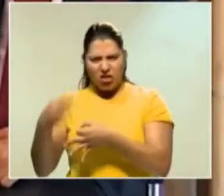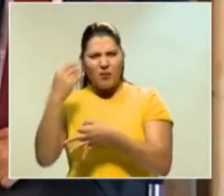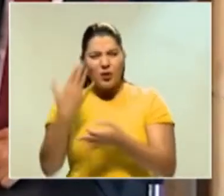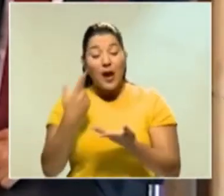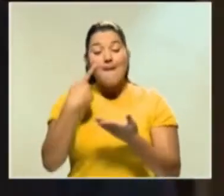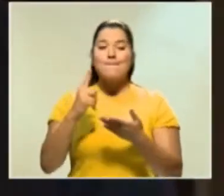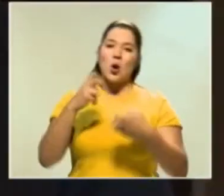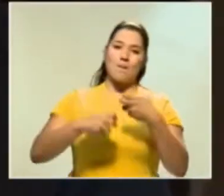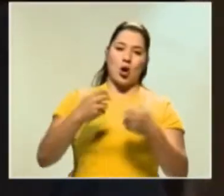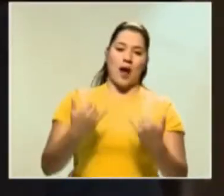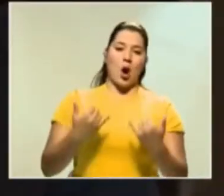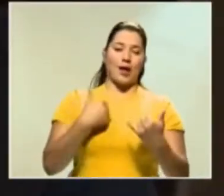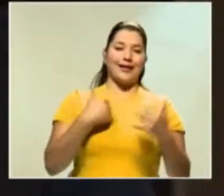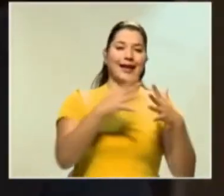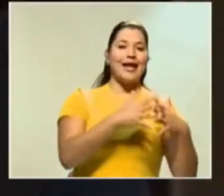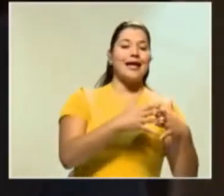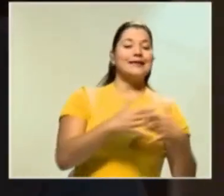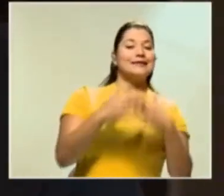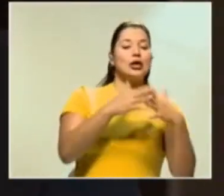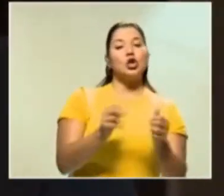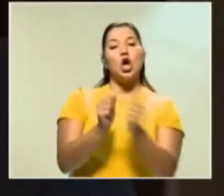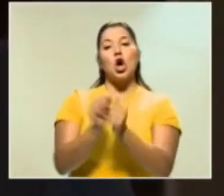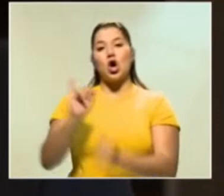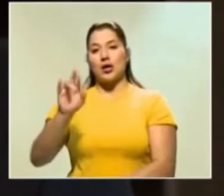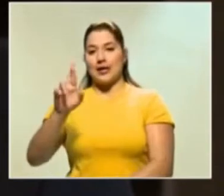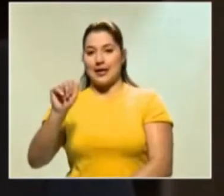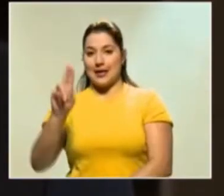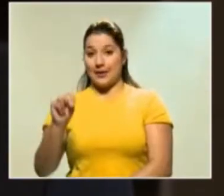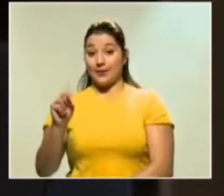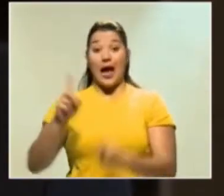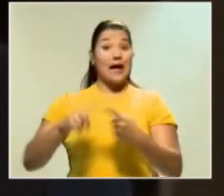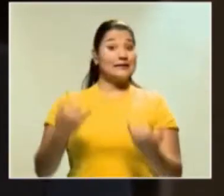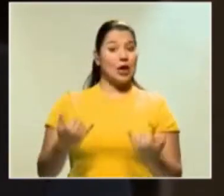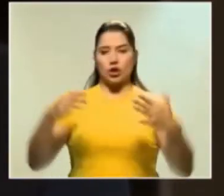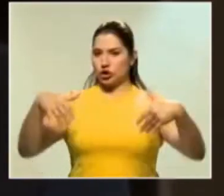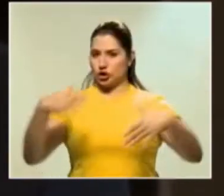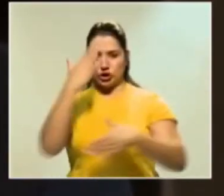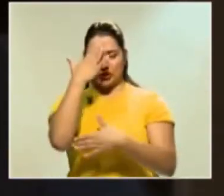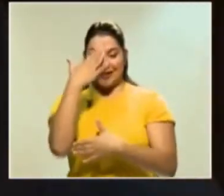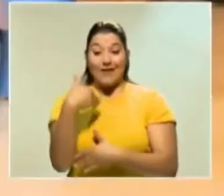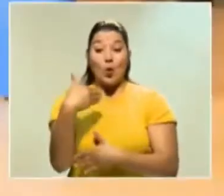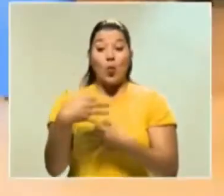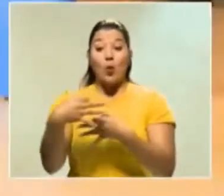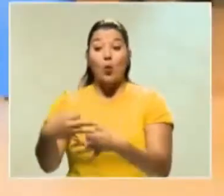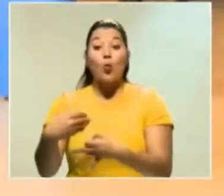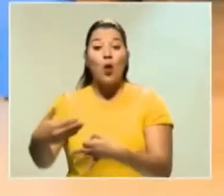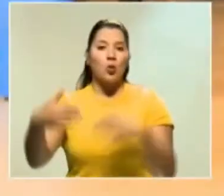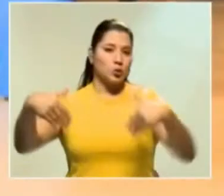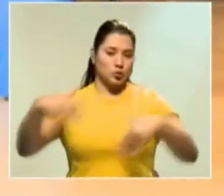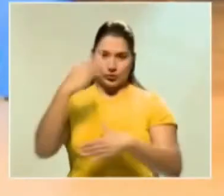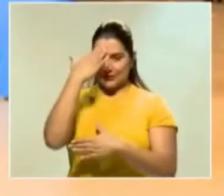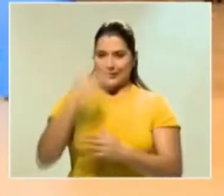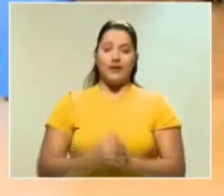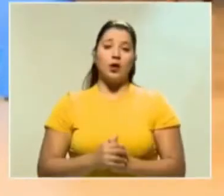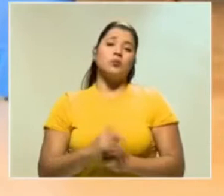Medio Oriente en el conflicto entre Irán y los Estados Unidos. Por el momento se desconoce para cuándo se podría reprogramar. No, se toma porque hay